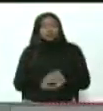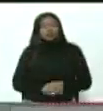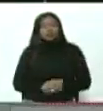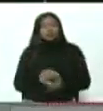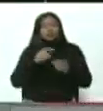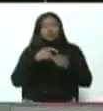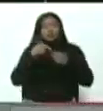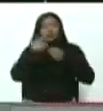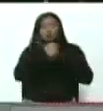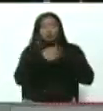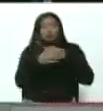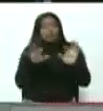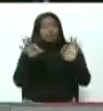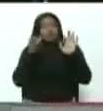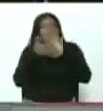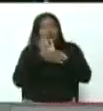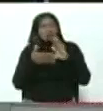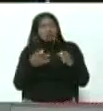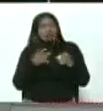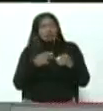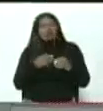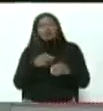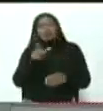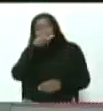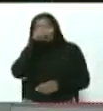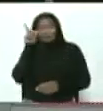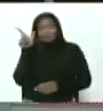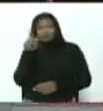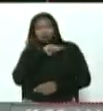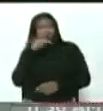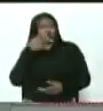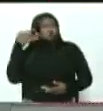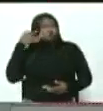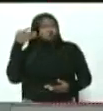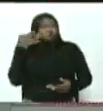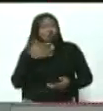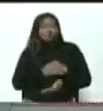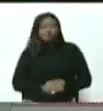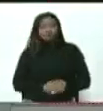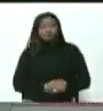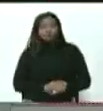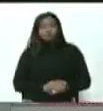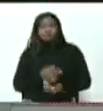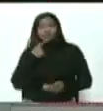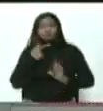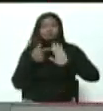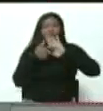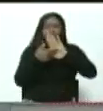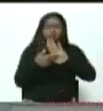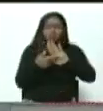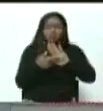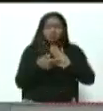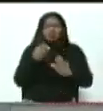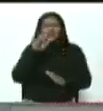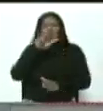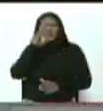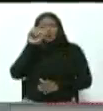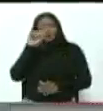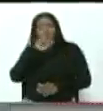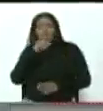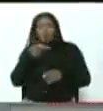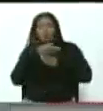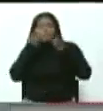Polo Patriótico y especialmente en el PSUV estamos orgullosos de presentar a Luis José como